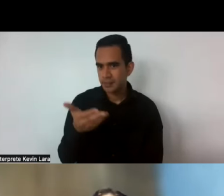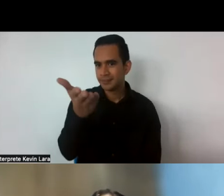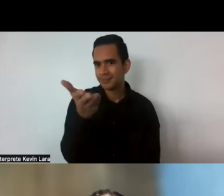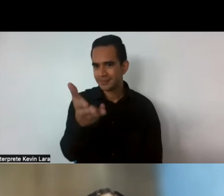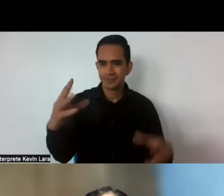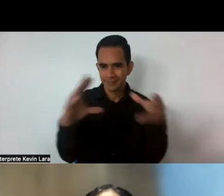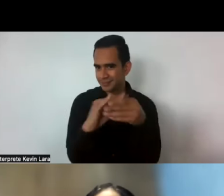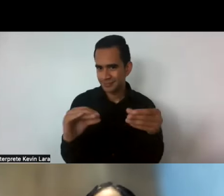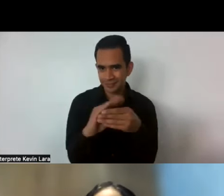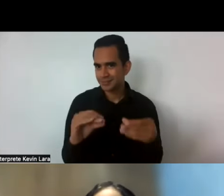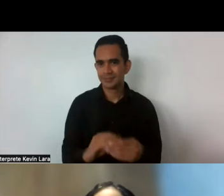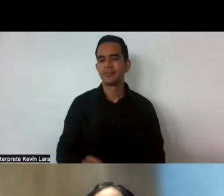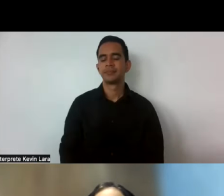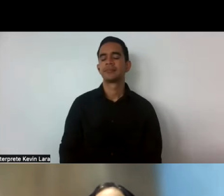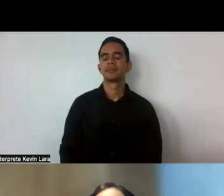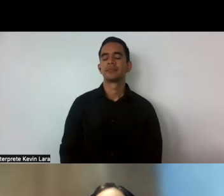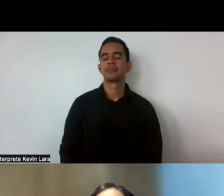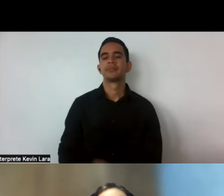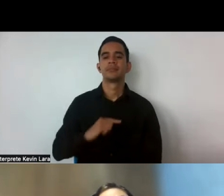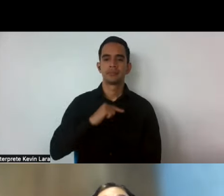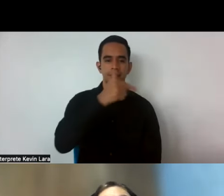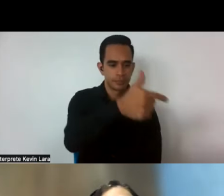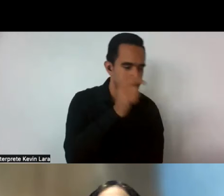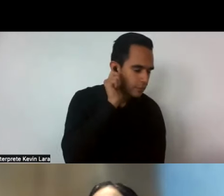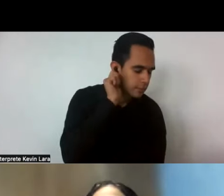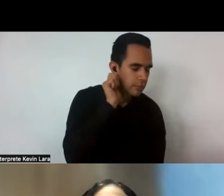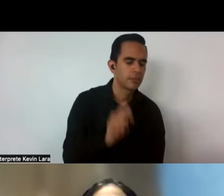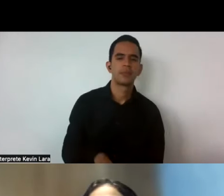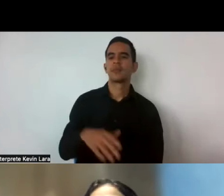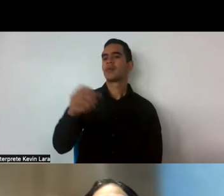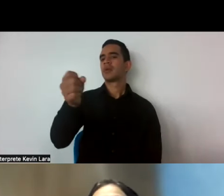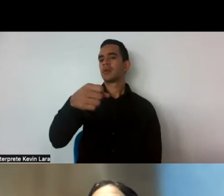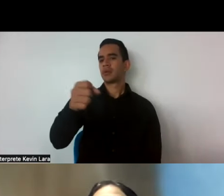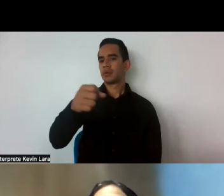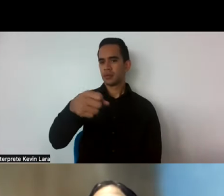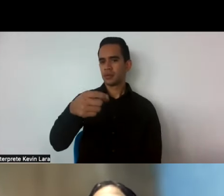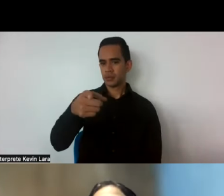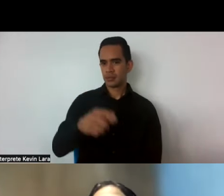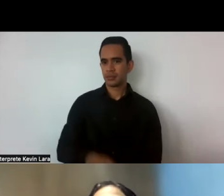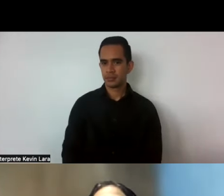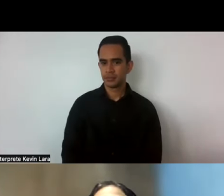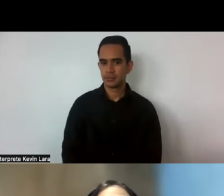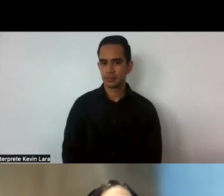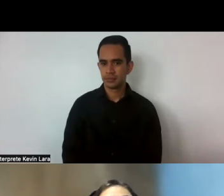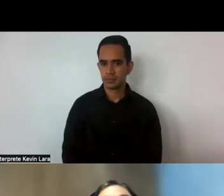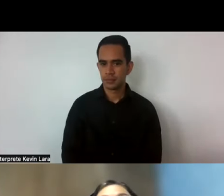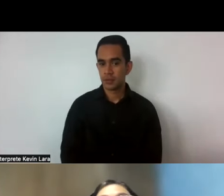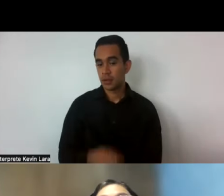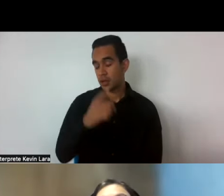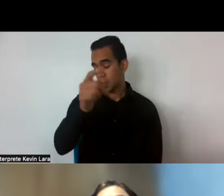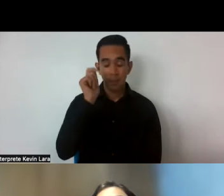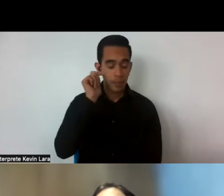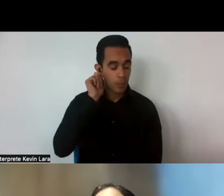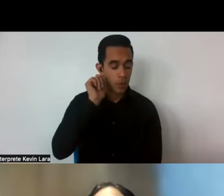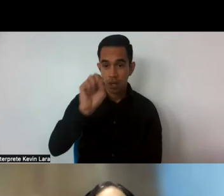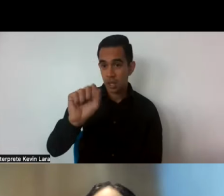Micrófonos abiertos. Gracias. Gracias, buenos días. Sí, Uy, tal vez yo yo no lo que... escucho a Sara. ¿No? No sé